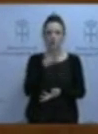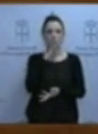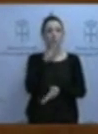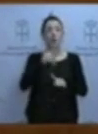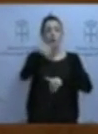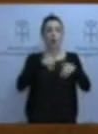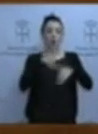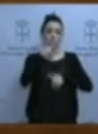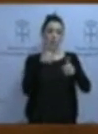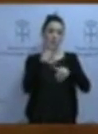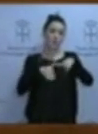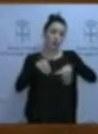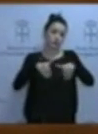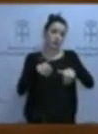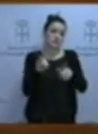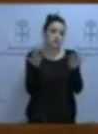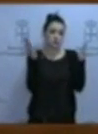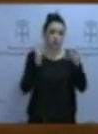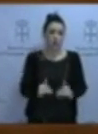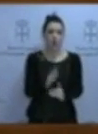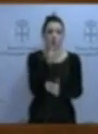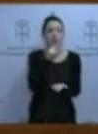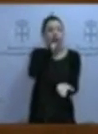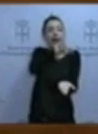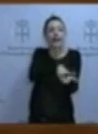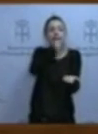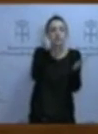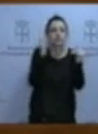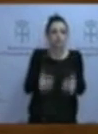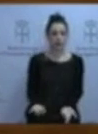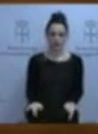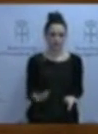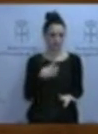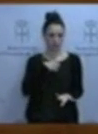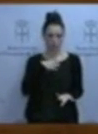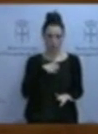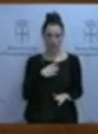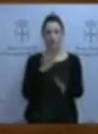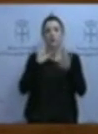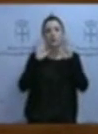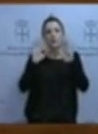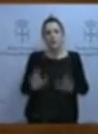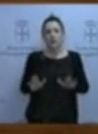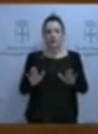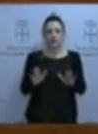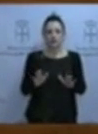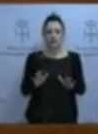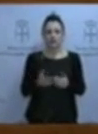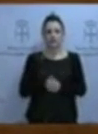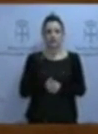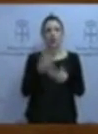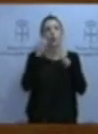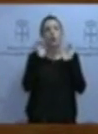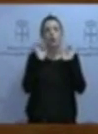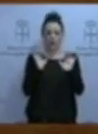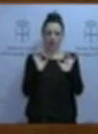convocatorias por esta falta de acreditación. Pero hay que extremar el cuidado, hay que